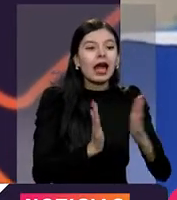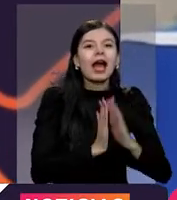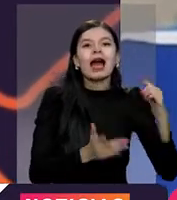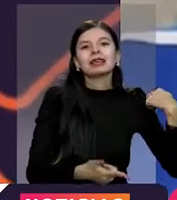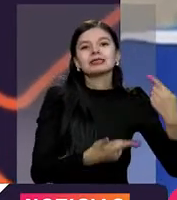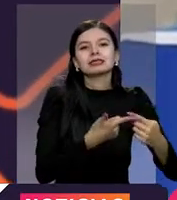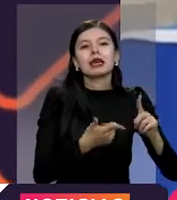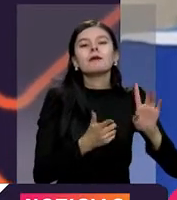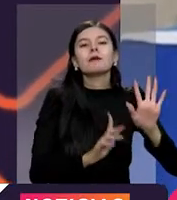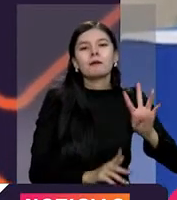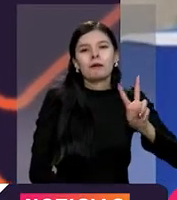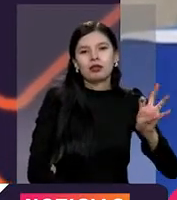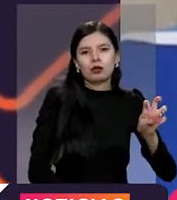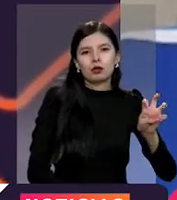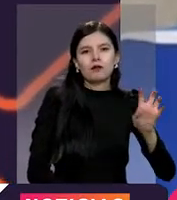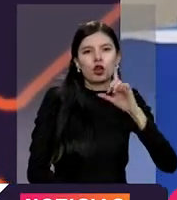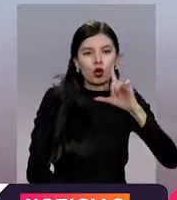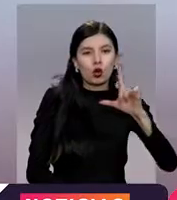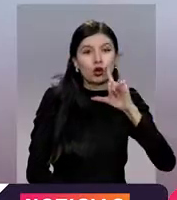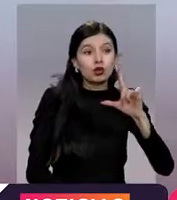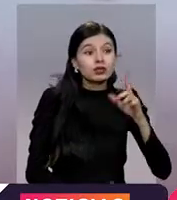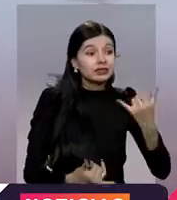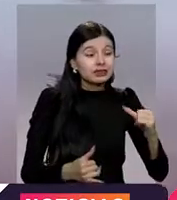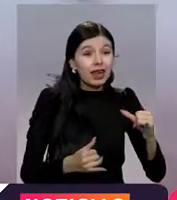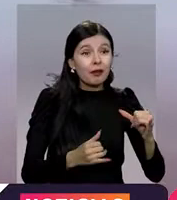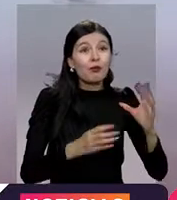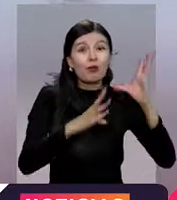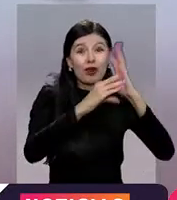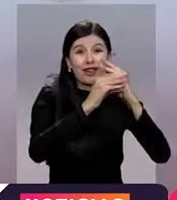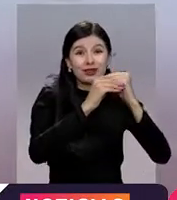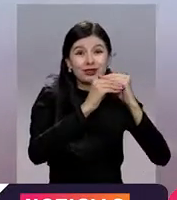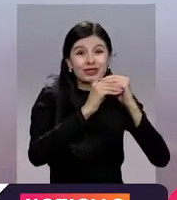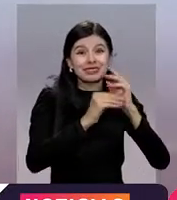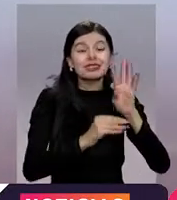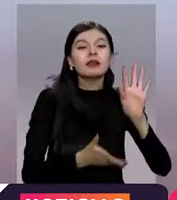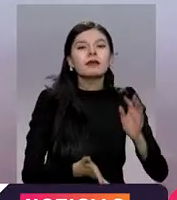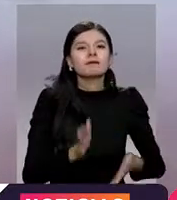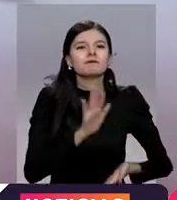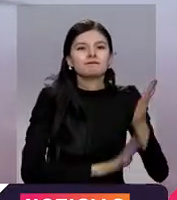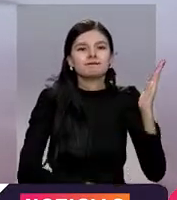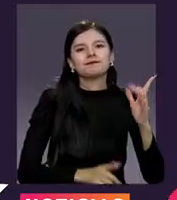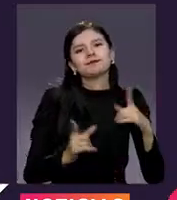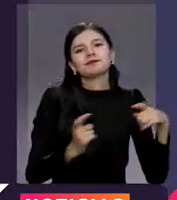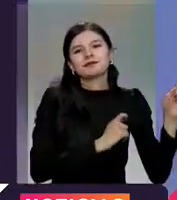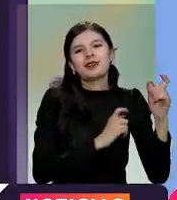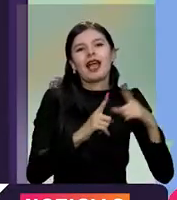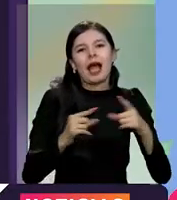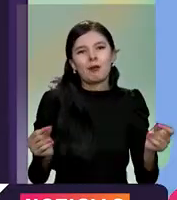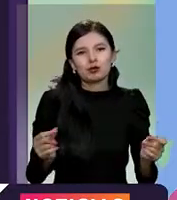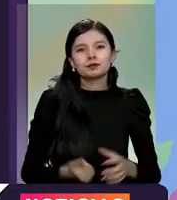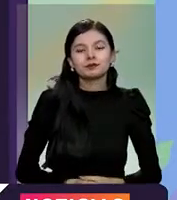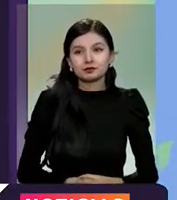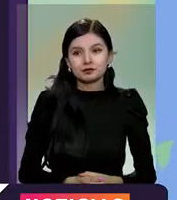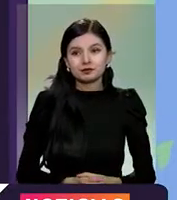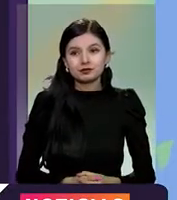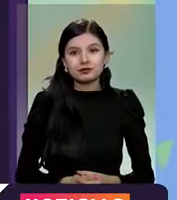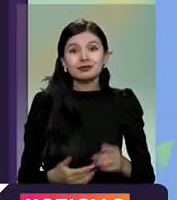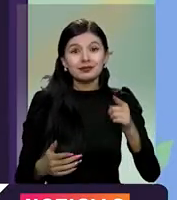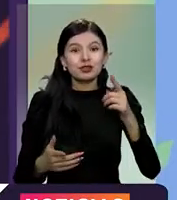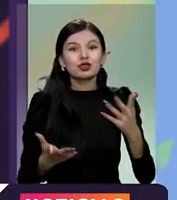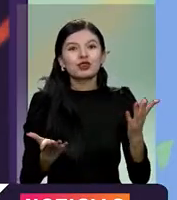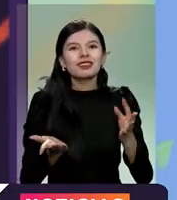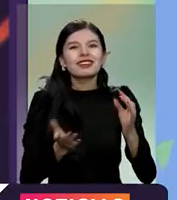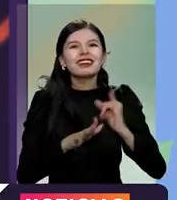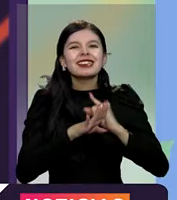de julio en la noche dejamos para japón la prueba de marcha 20 kilómetros será el 5 de julio en sapporo capital de la isla de hokkaido